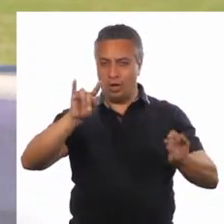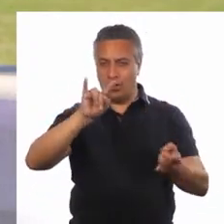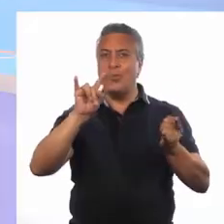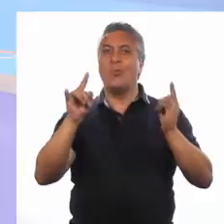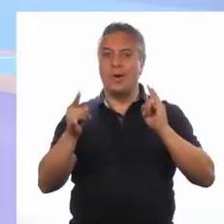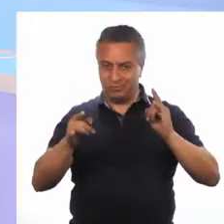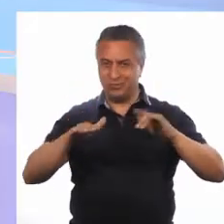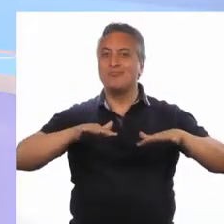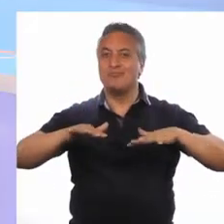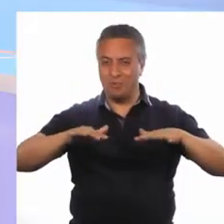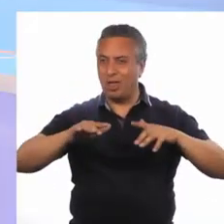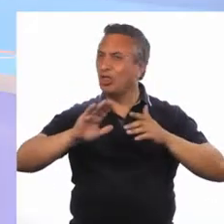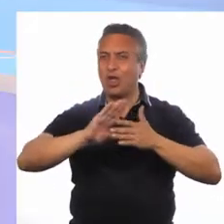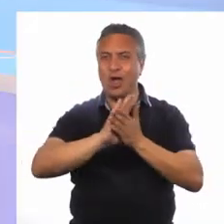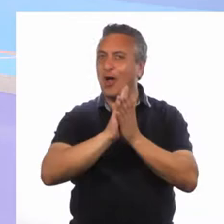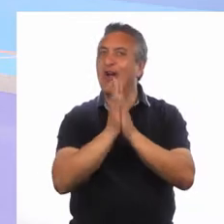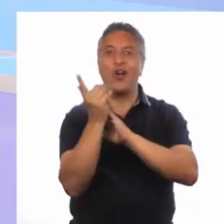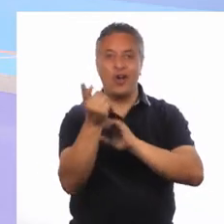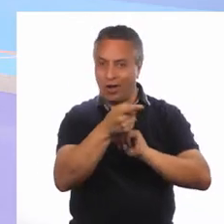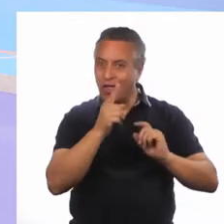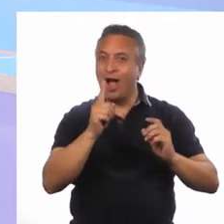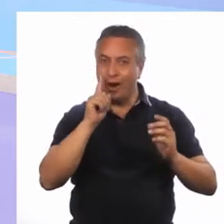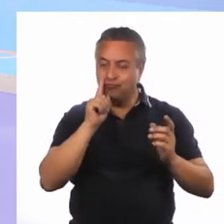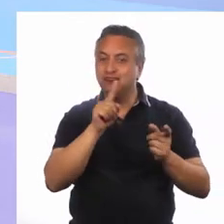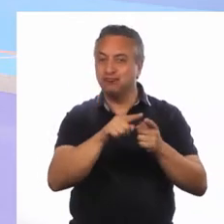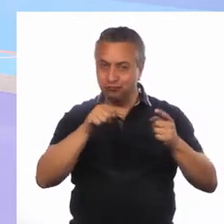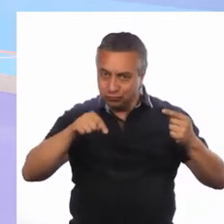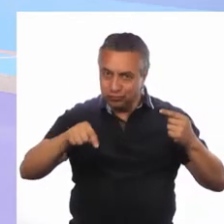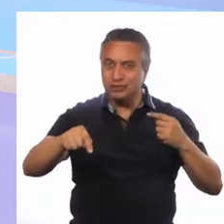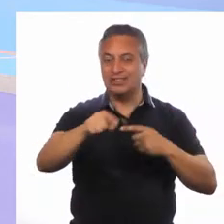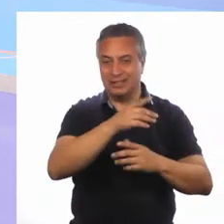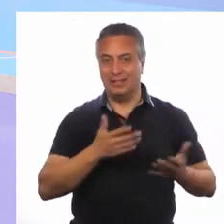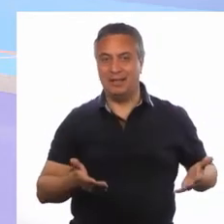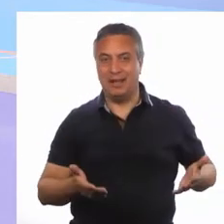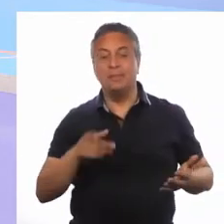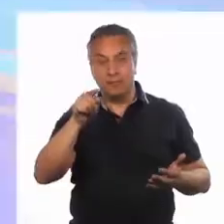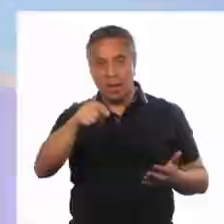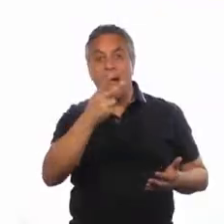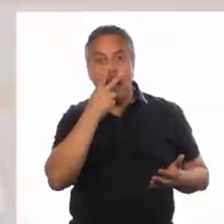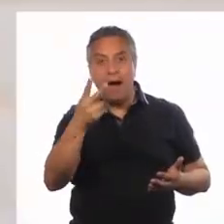girando. Así que te invito a que veamos en detalle el movimiento de nuestra luna.